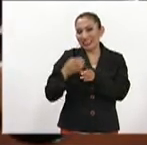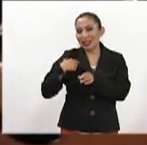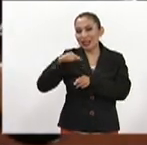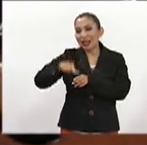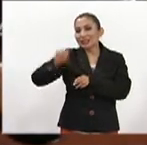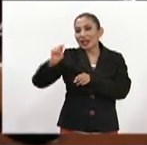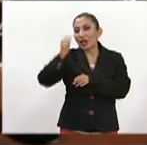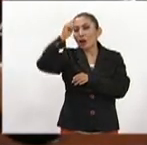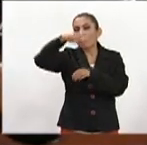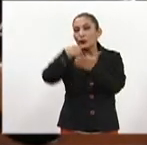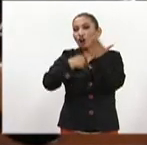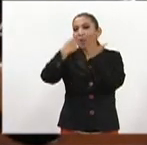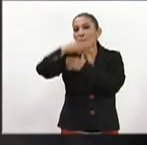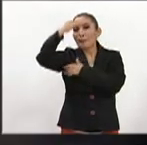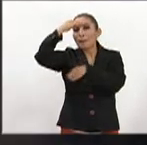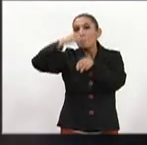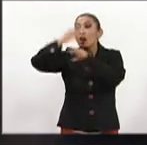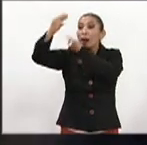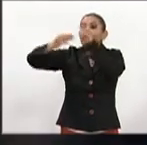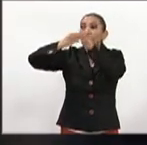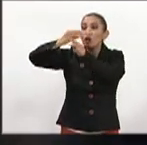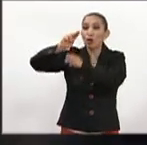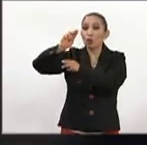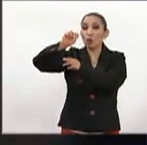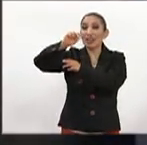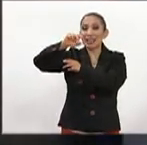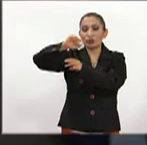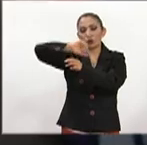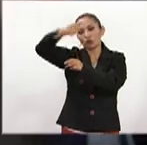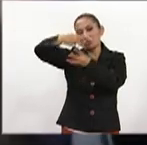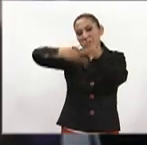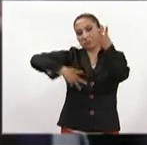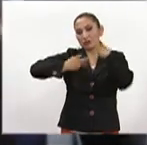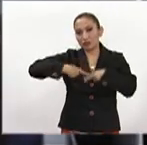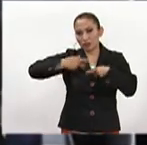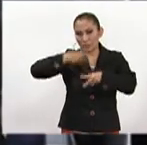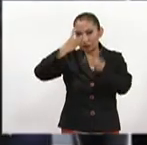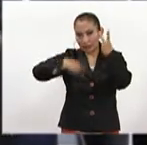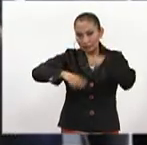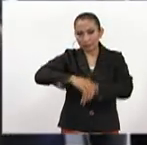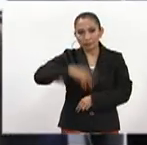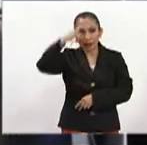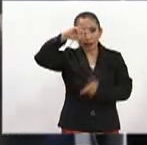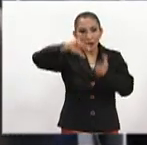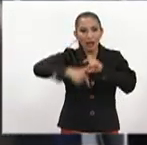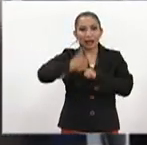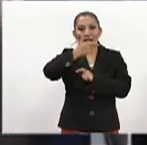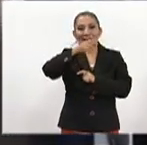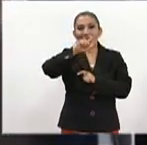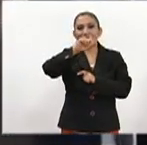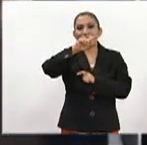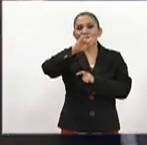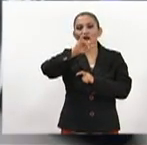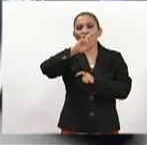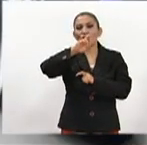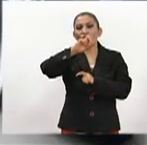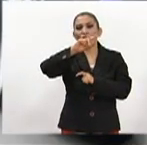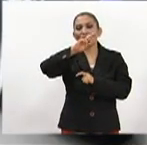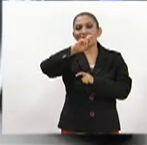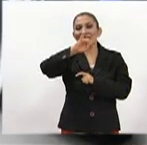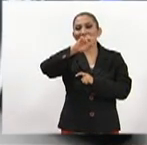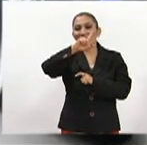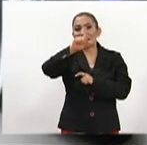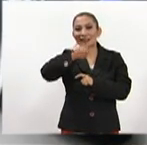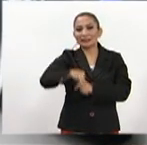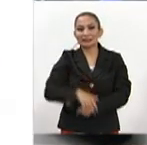Tecnología del Programa Memoria del Mundo de la UNESCO, entre otras. Para México al Día, Gilberto Rodríguez